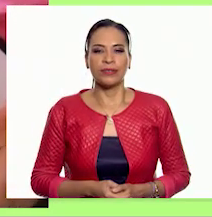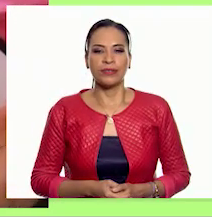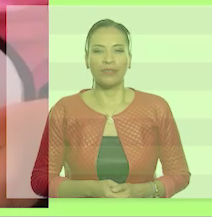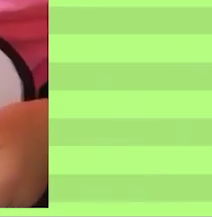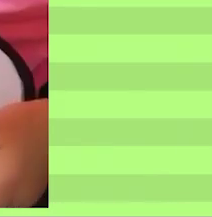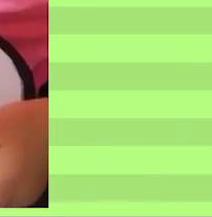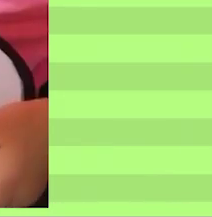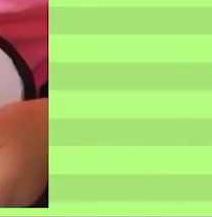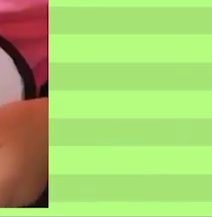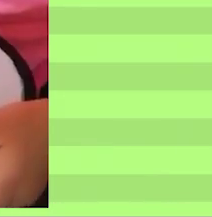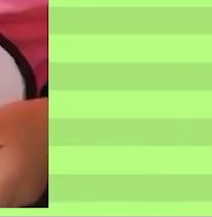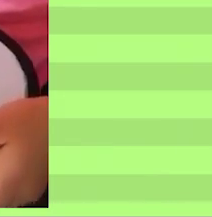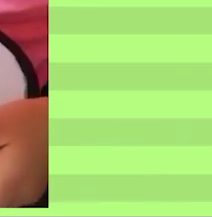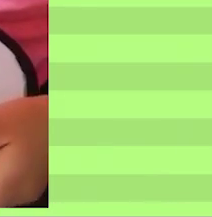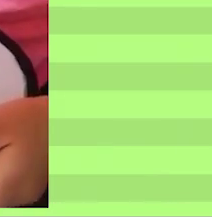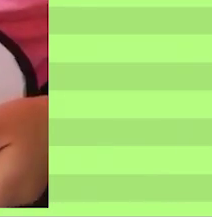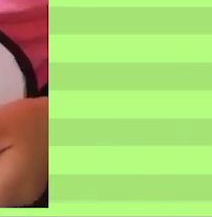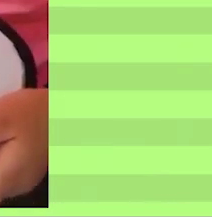¿Y eso?